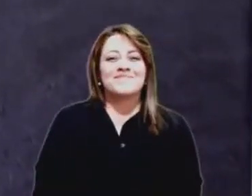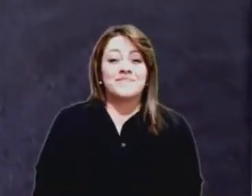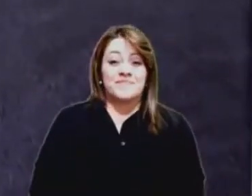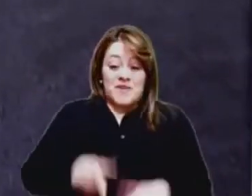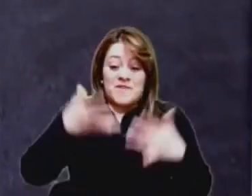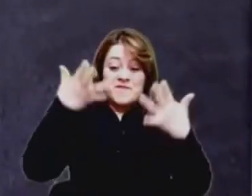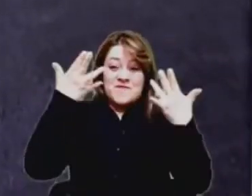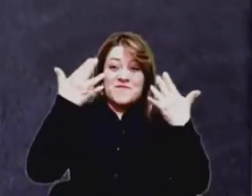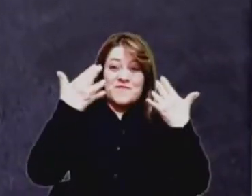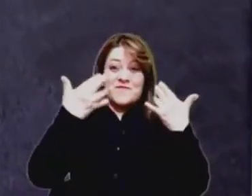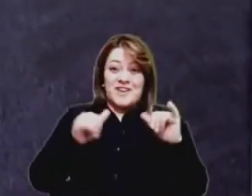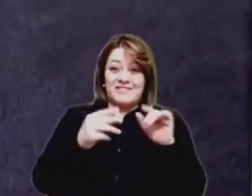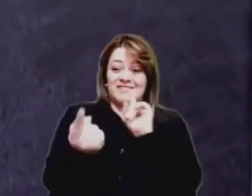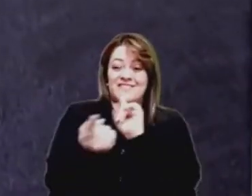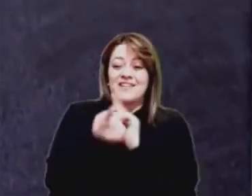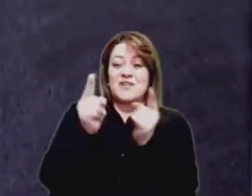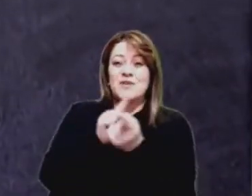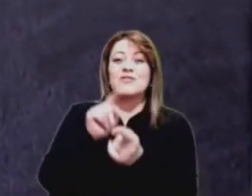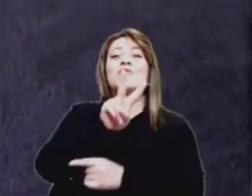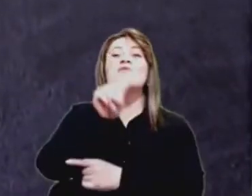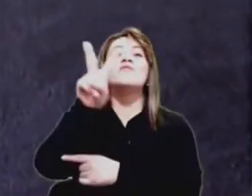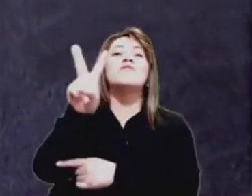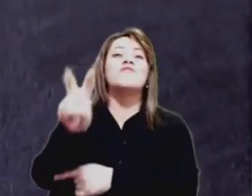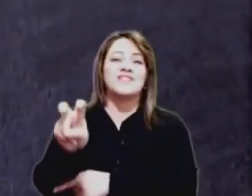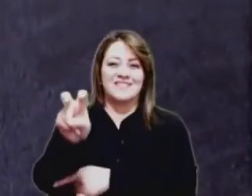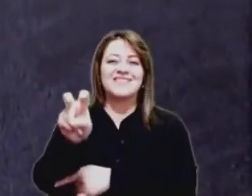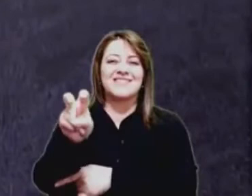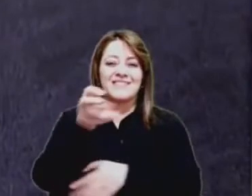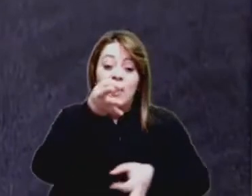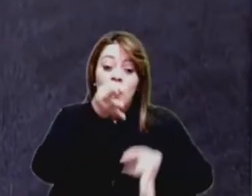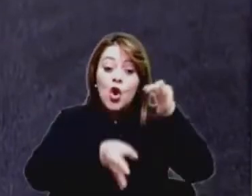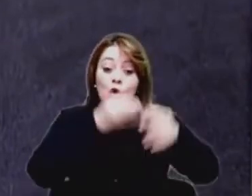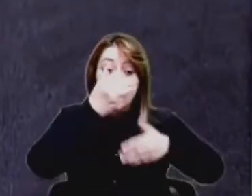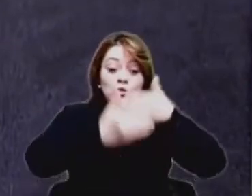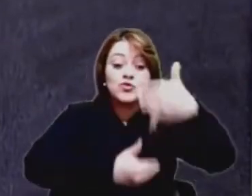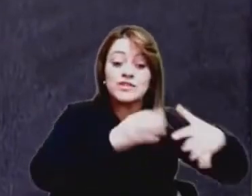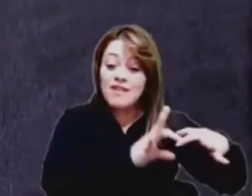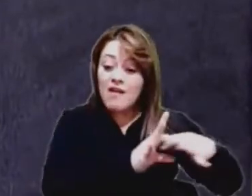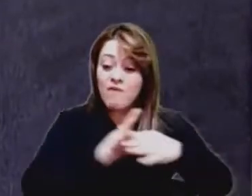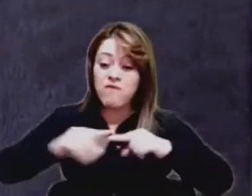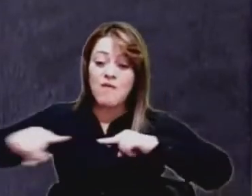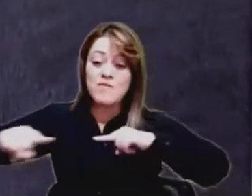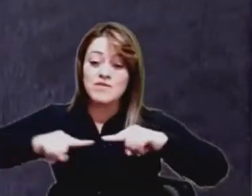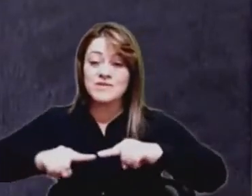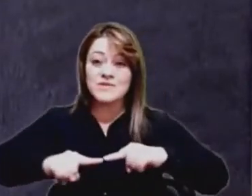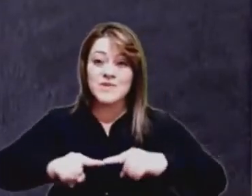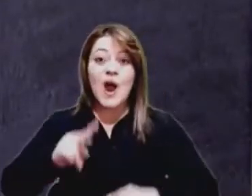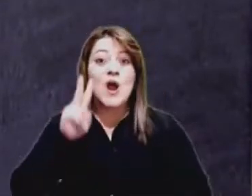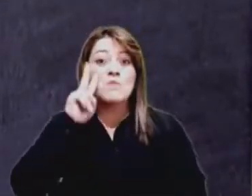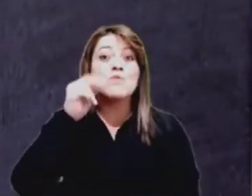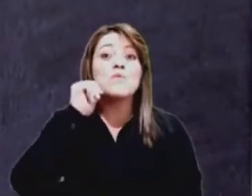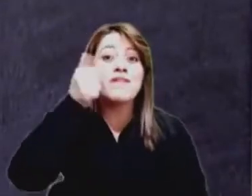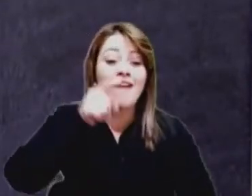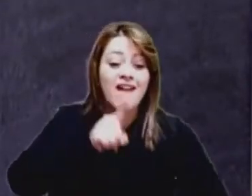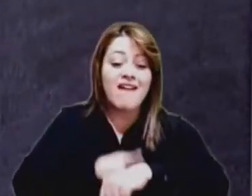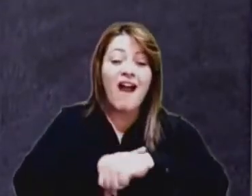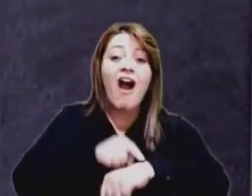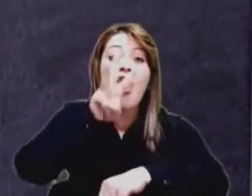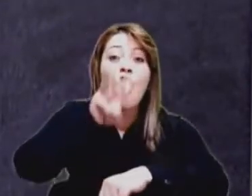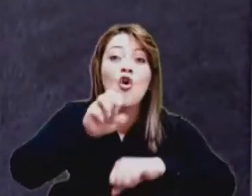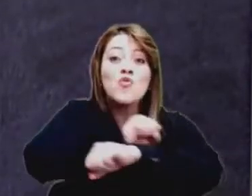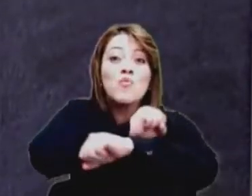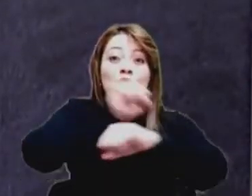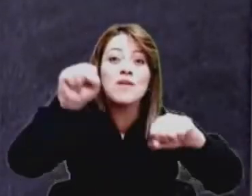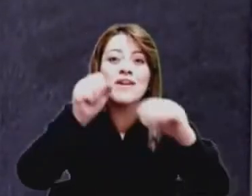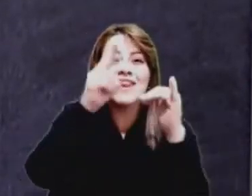séptimo encuentro de la jurisdicción de lo contencioso administrativo nos vemos mañana a las 8 de la mañana a través del canal de